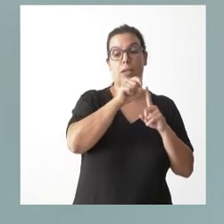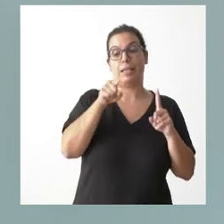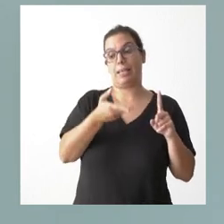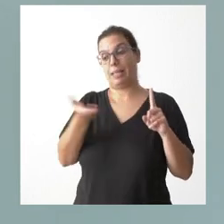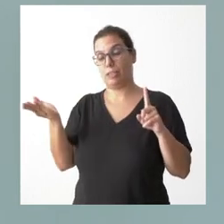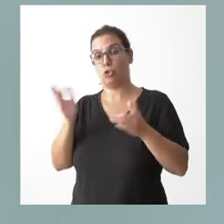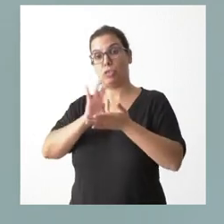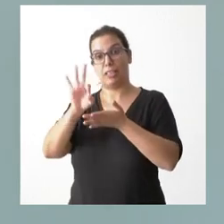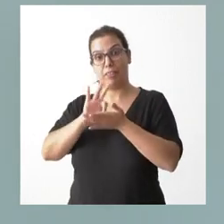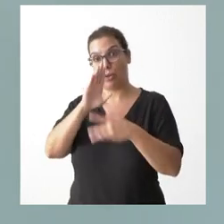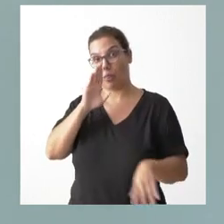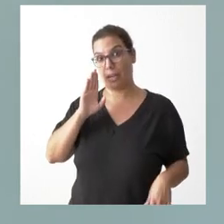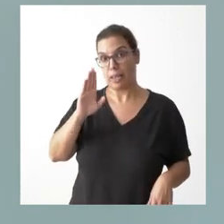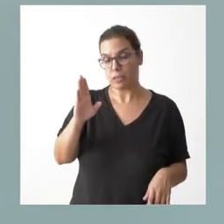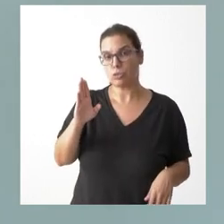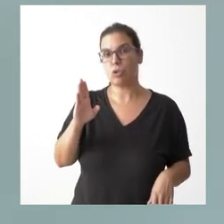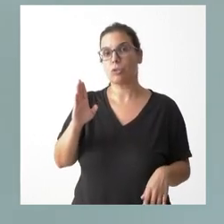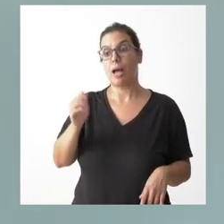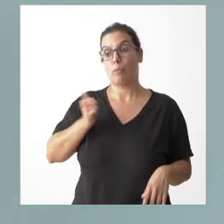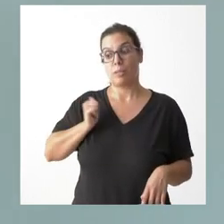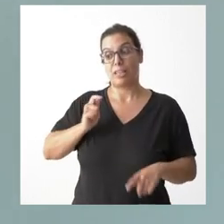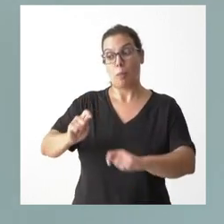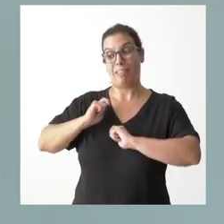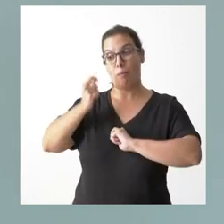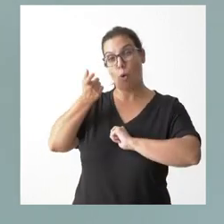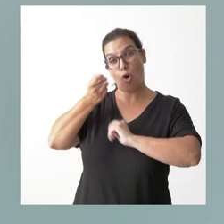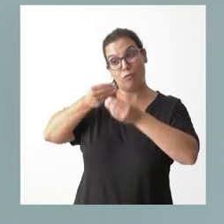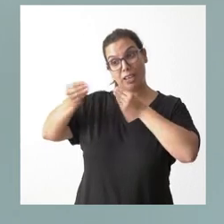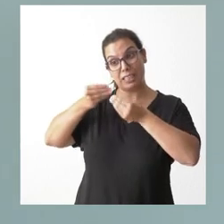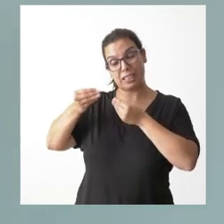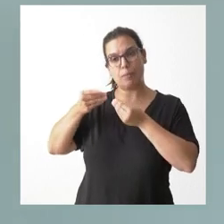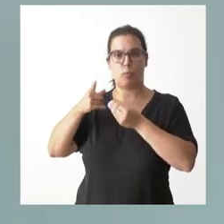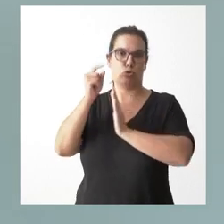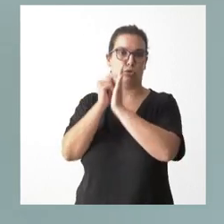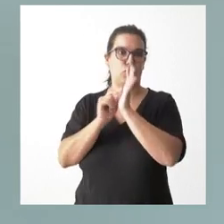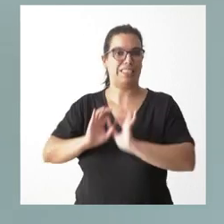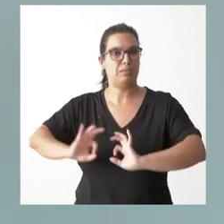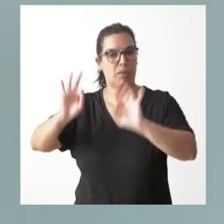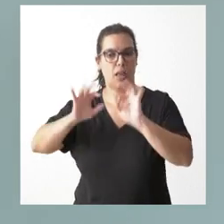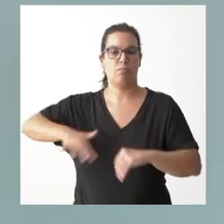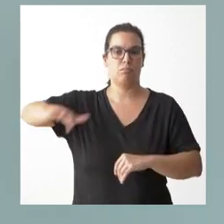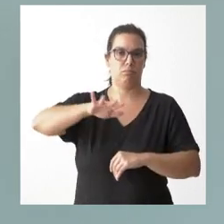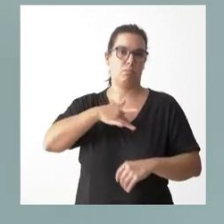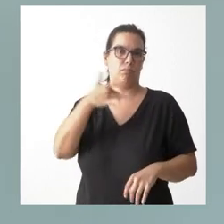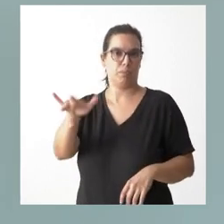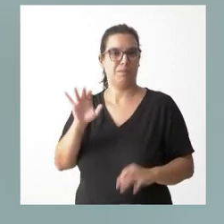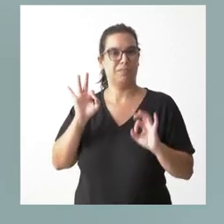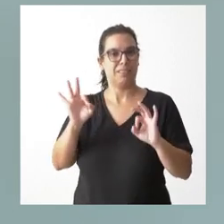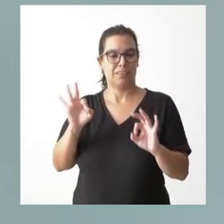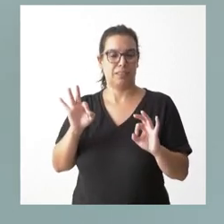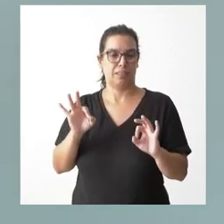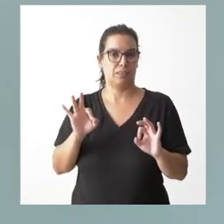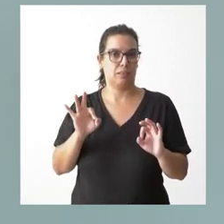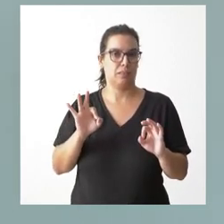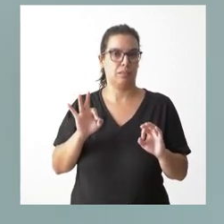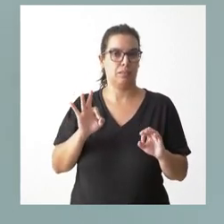de servicios directos, utilizando ese margen que se habilita por las condiciones singulares de ese espacio, lo utilizaremos en el caso concreto